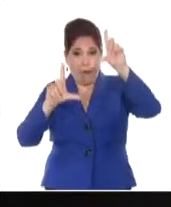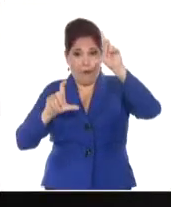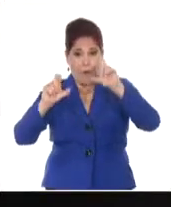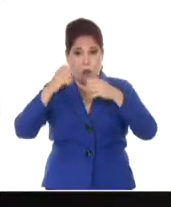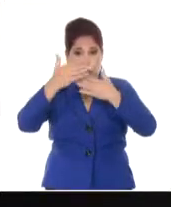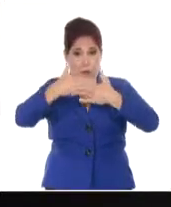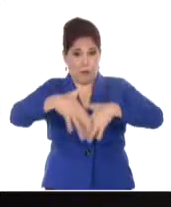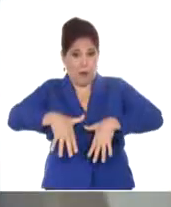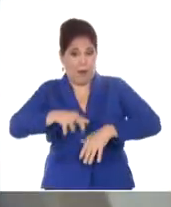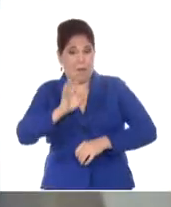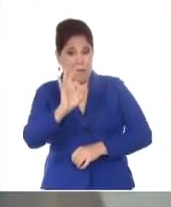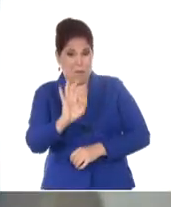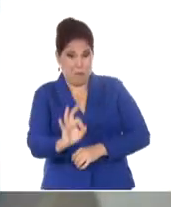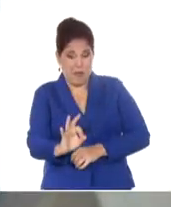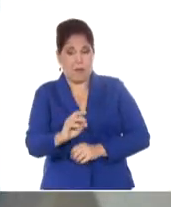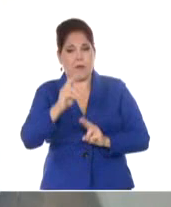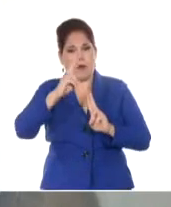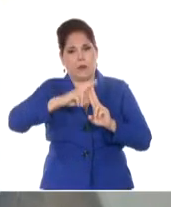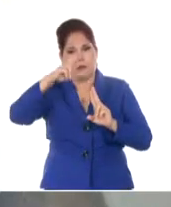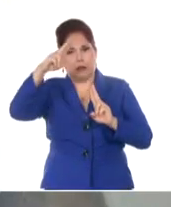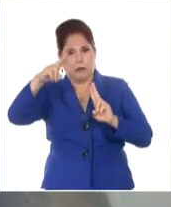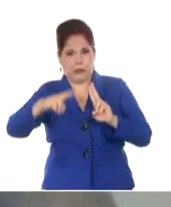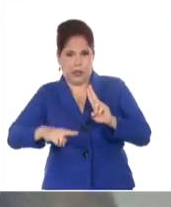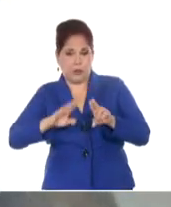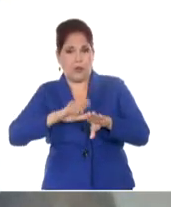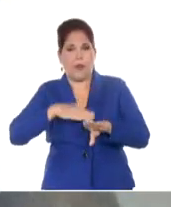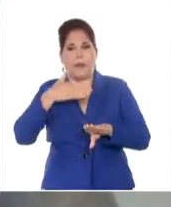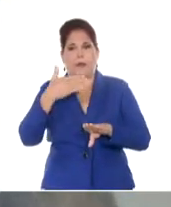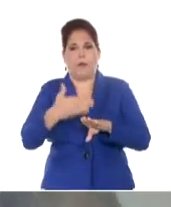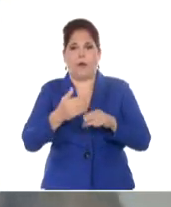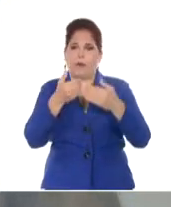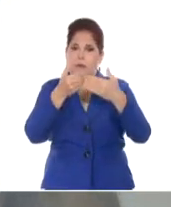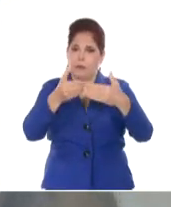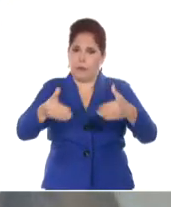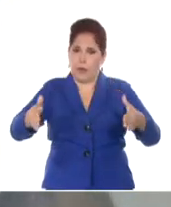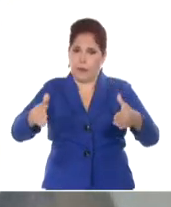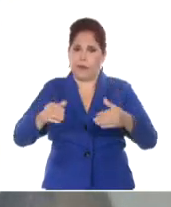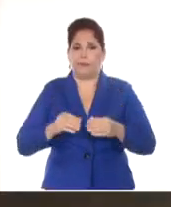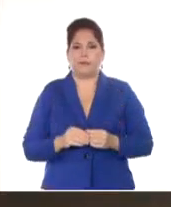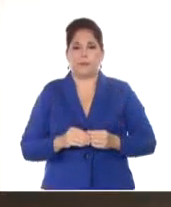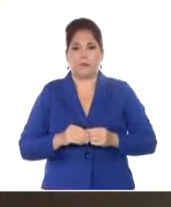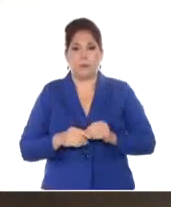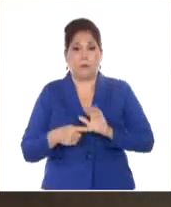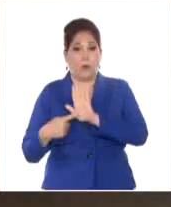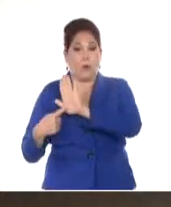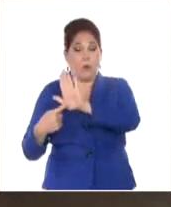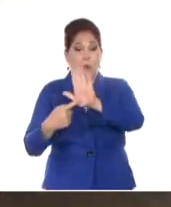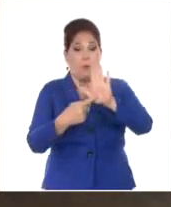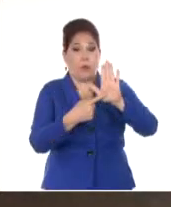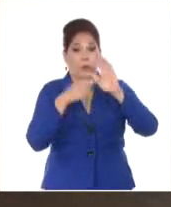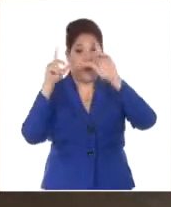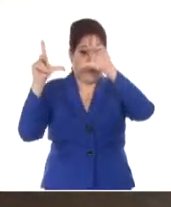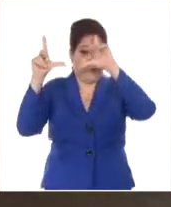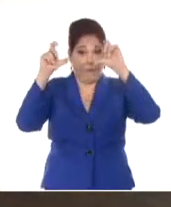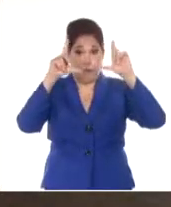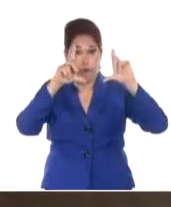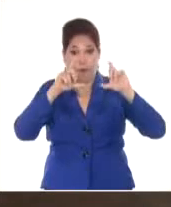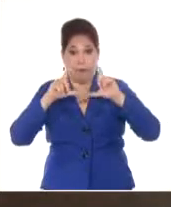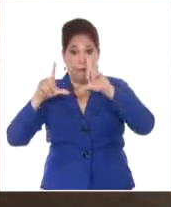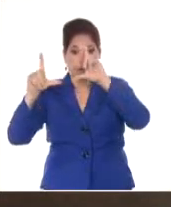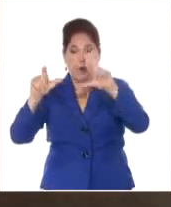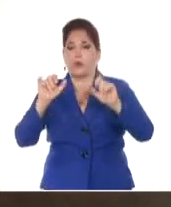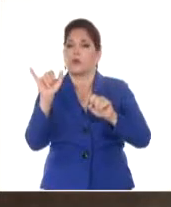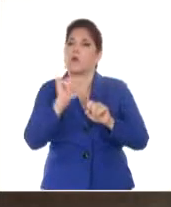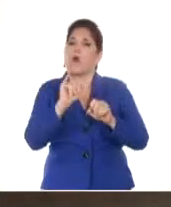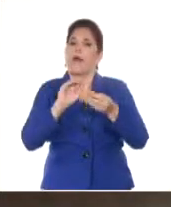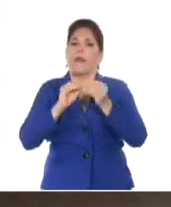espectáculos realizados en el teatro luego de su reapertura. Esta muestra fotográfica incluye